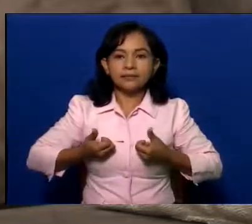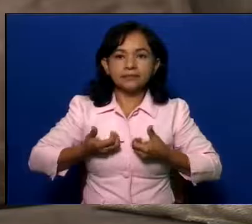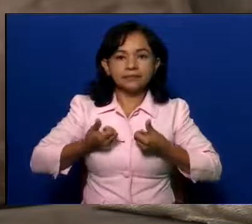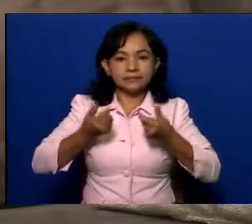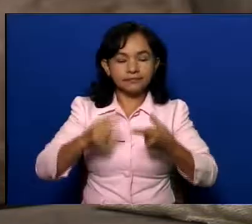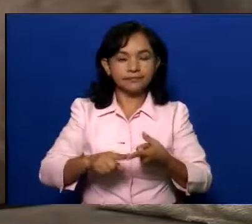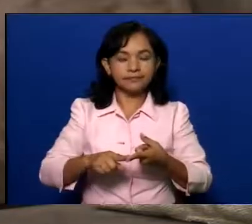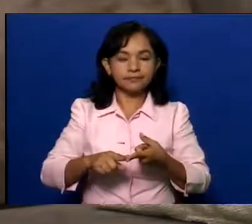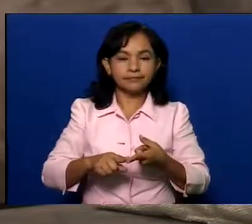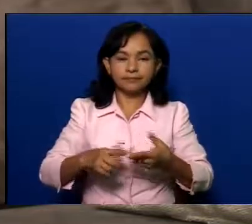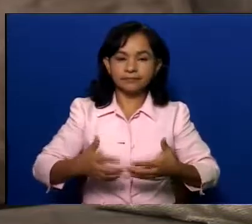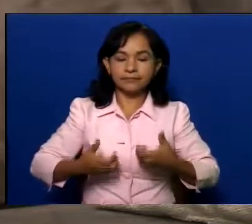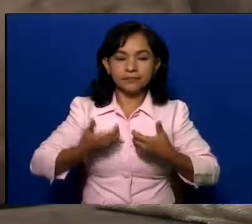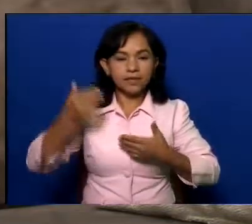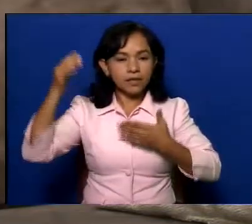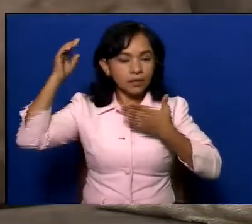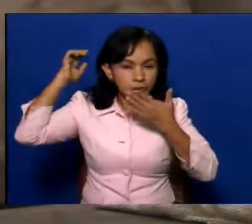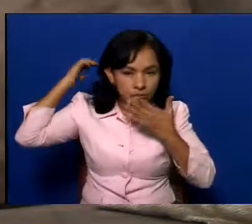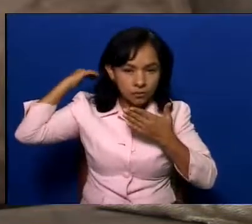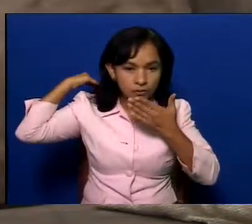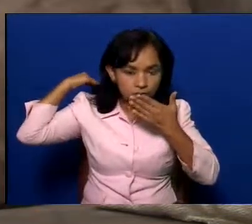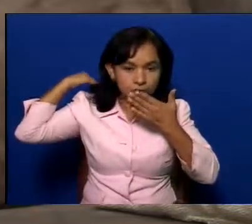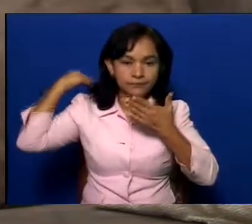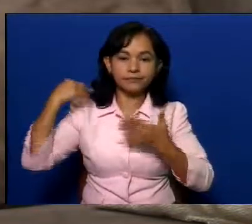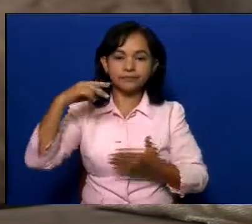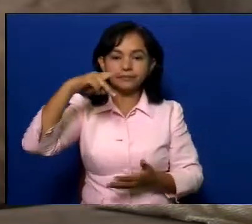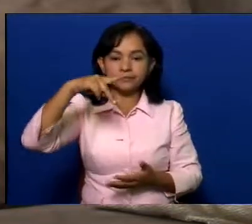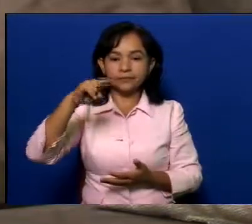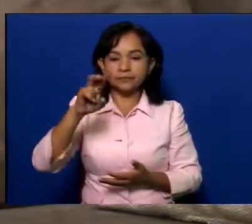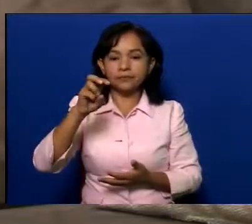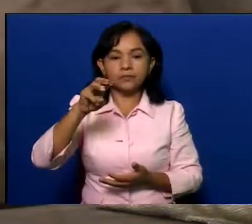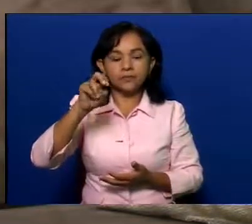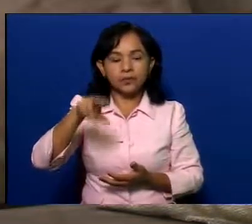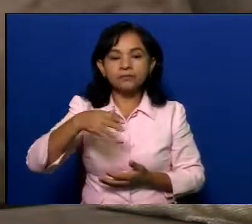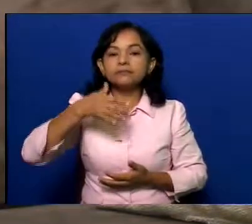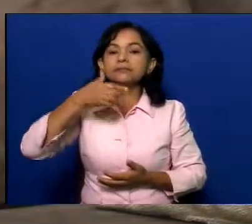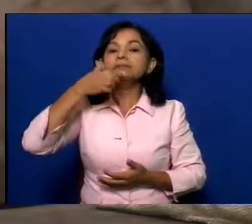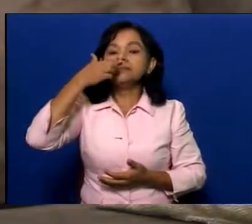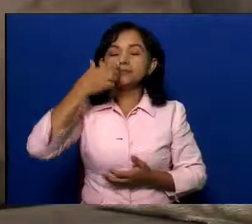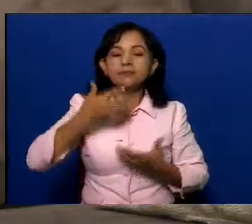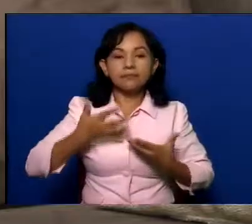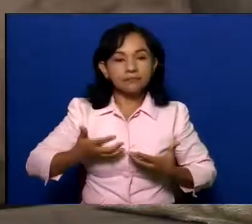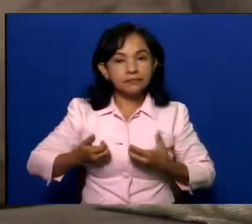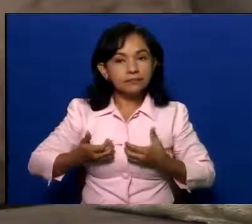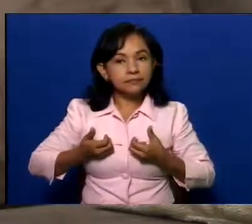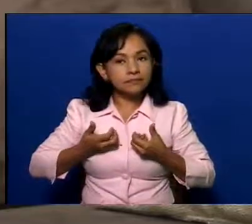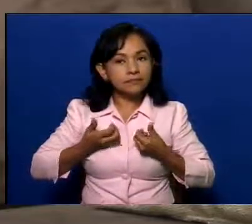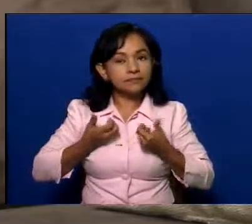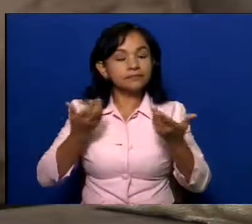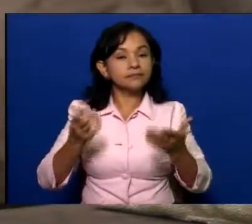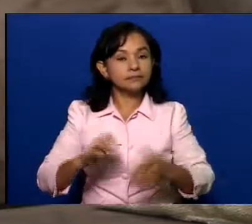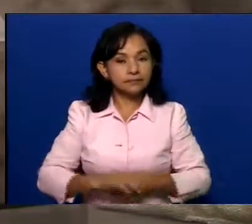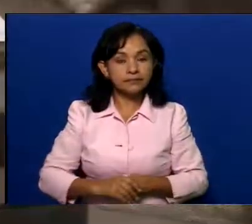Hay cánceres, el del pulmón, por ejemplo, el de las vías respiratorias, son otro de los cánceres que también